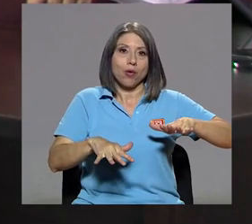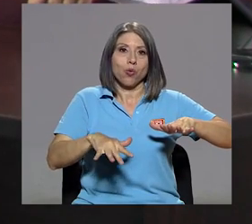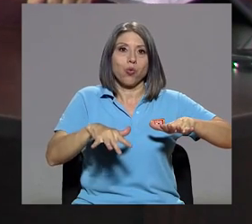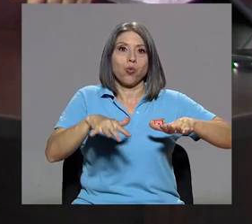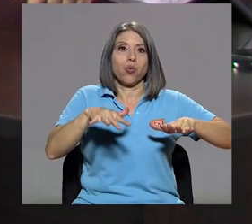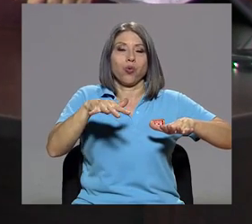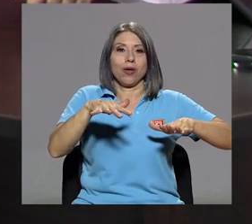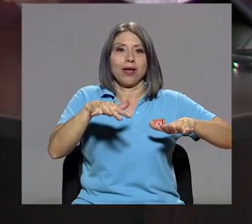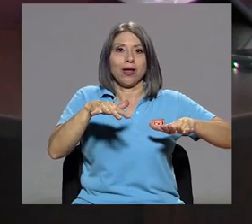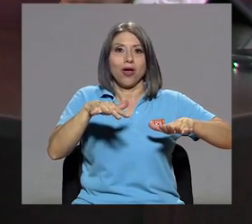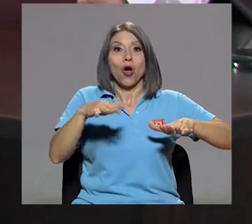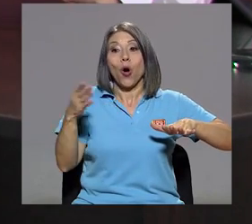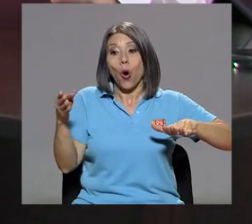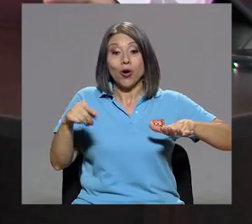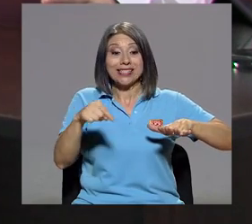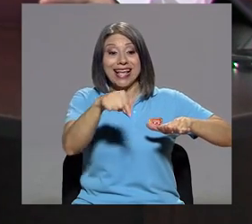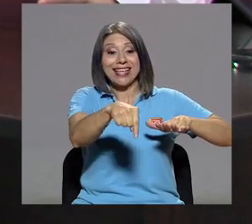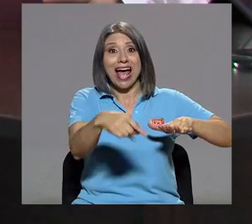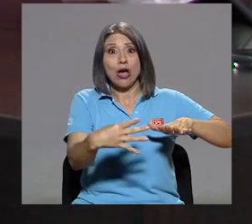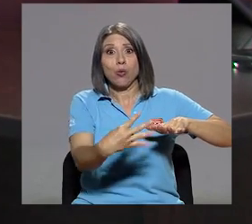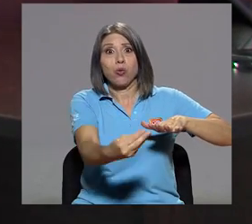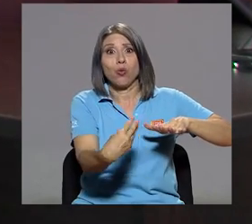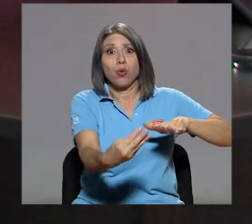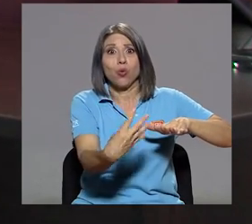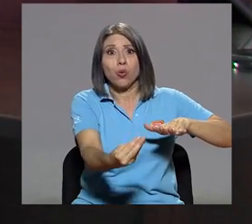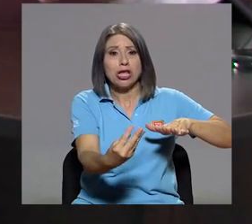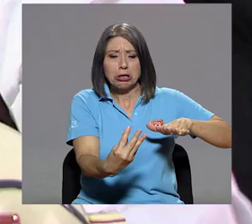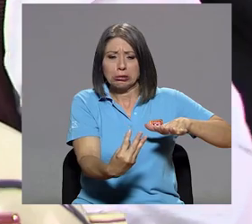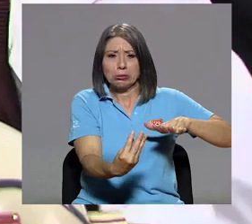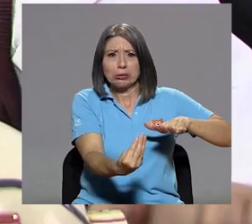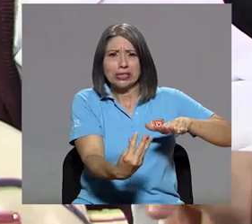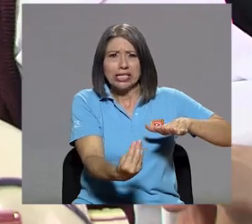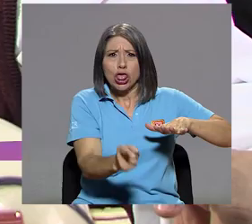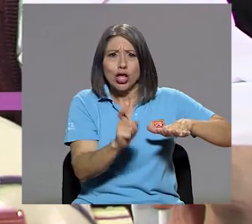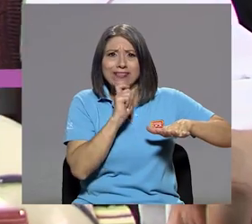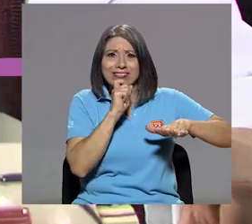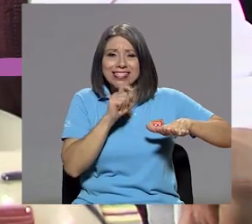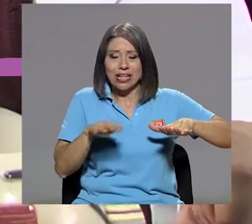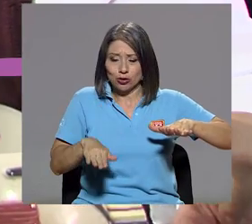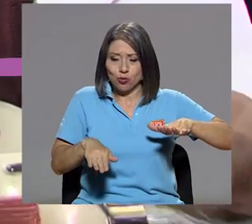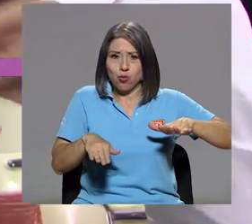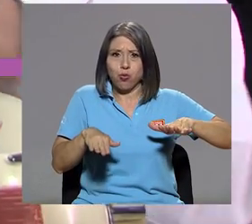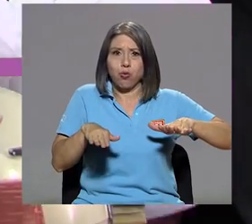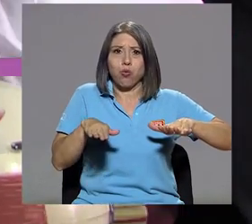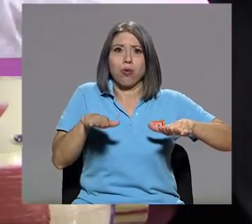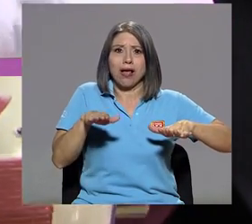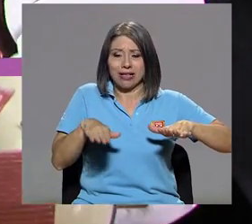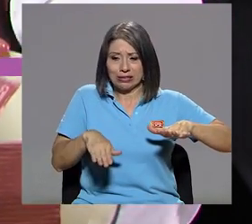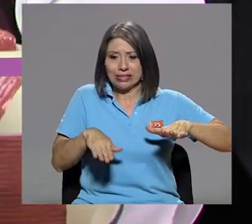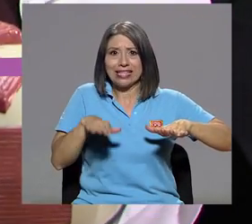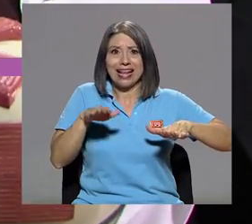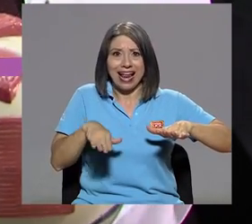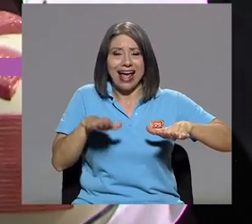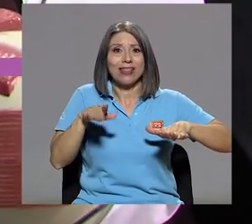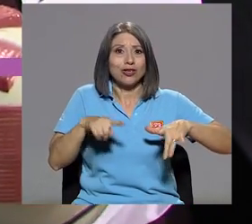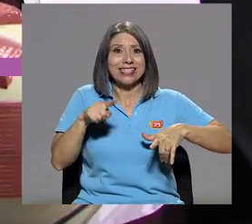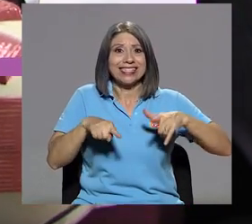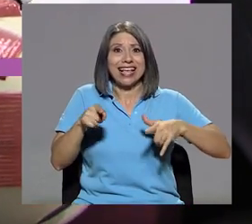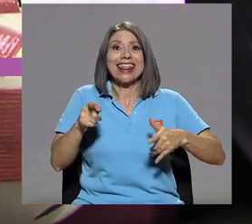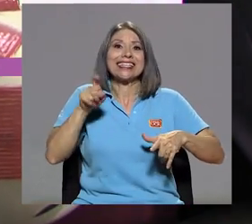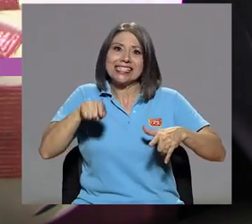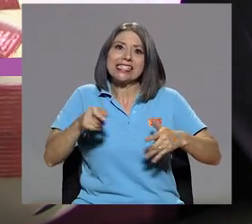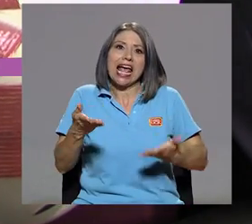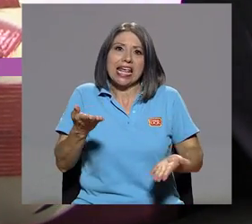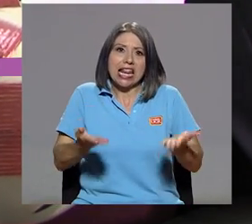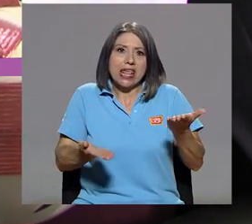líquido salga, más se llena la pila. Y si el tubo además tiene alguna obstrucción, por ejemplo, también se va a llenar más rápido.